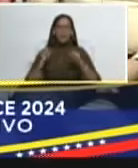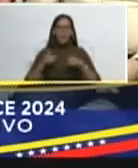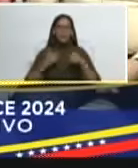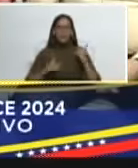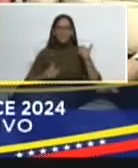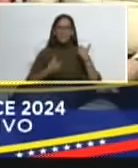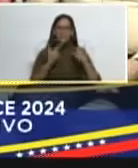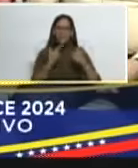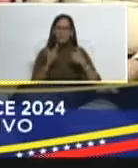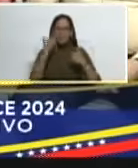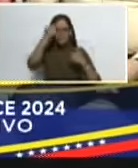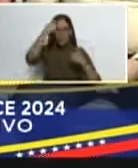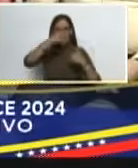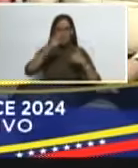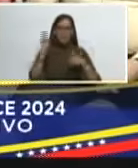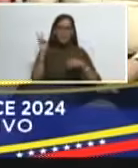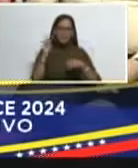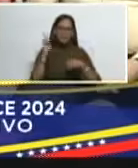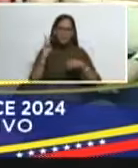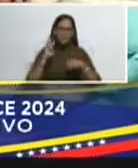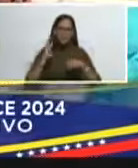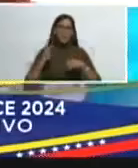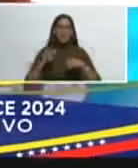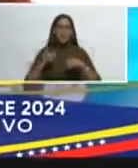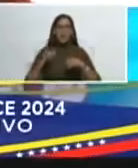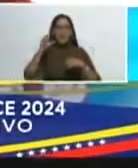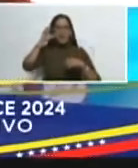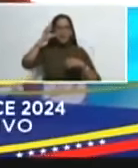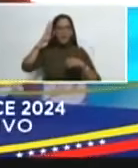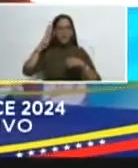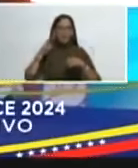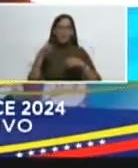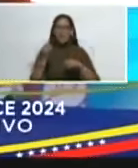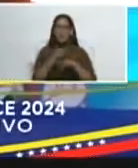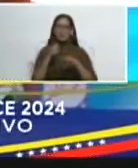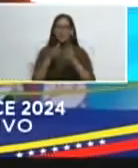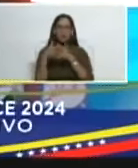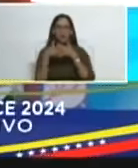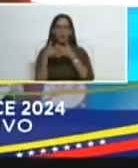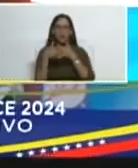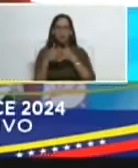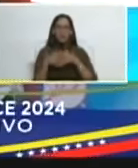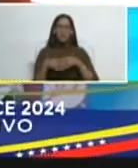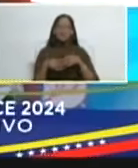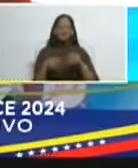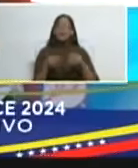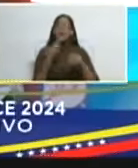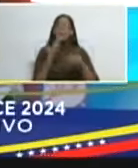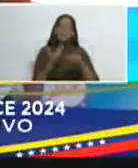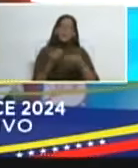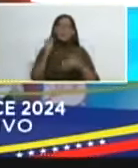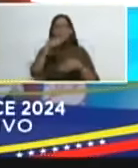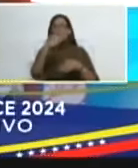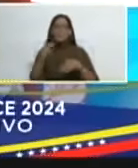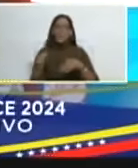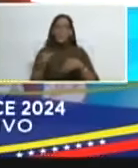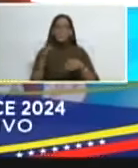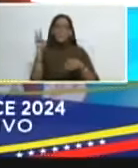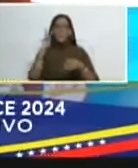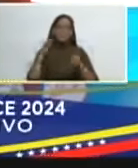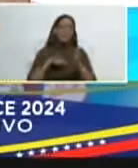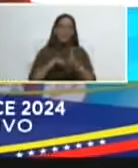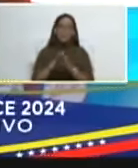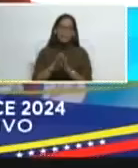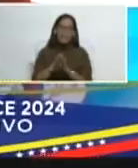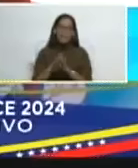le está diciendo el pueblo de Venezuela a Biden, al gobierno de los Estados Unidos o a la OFAC? Con licencia o sin licencia, Venezuela va a avanzar.